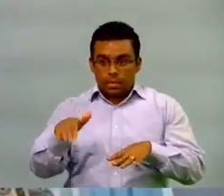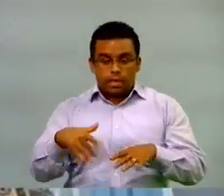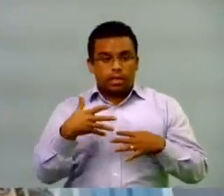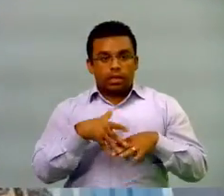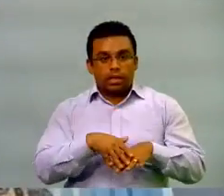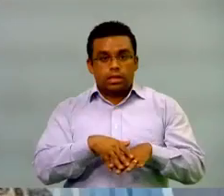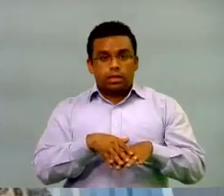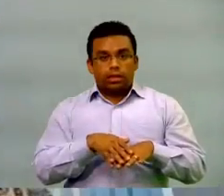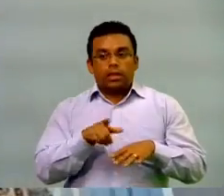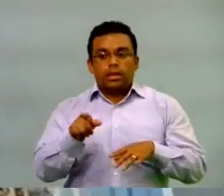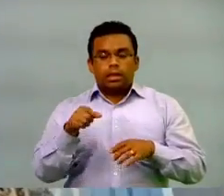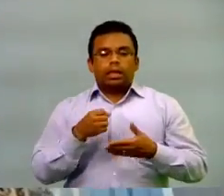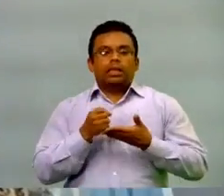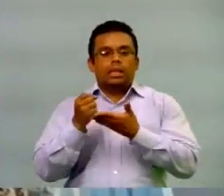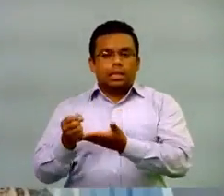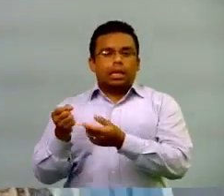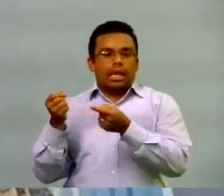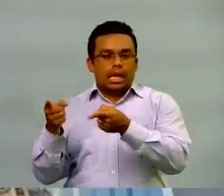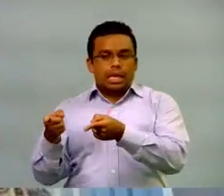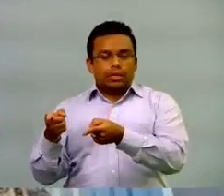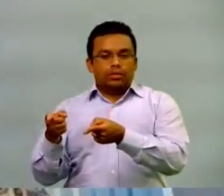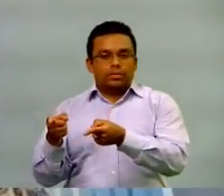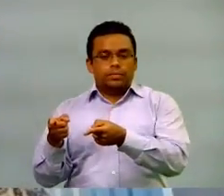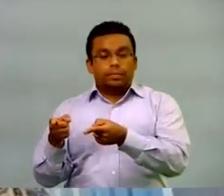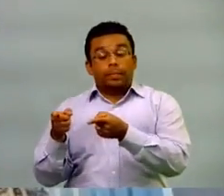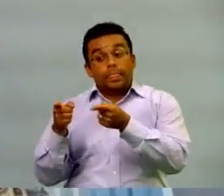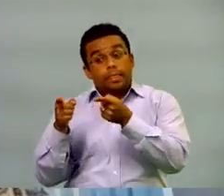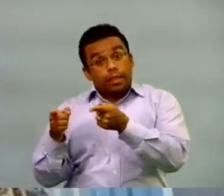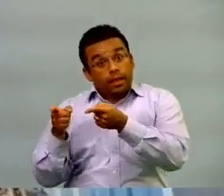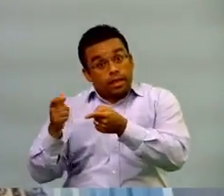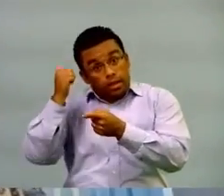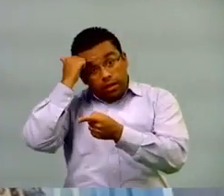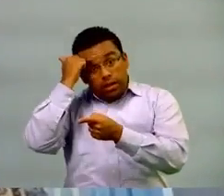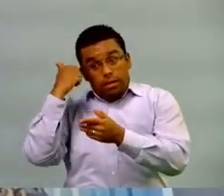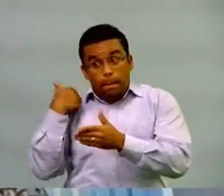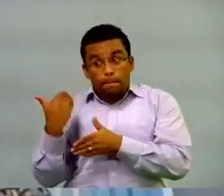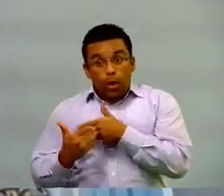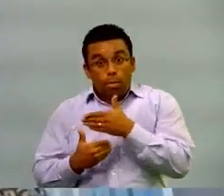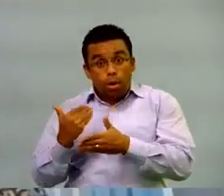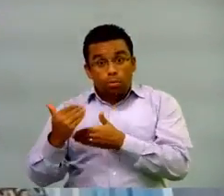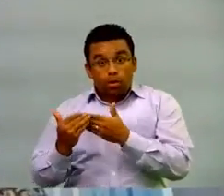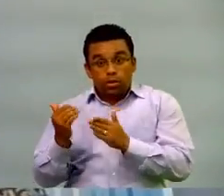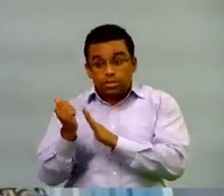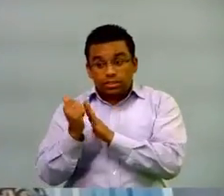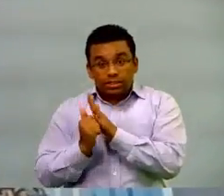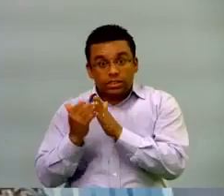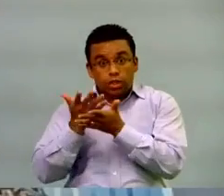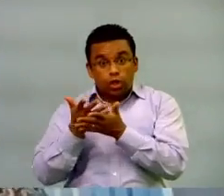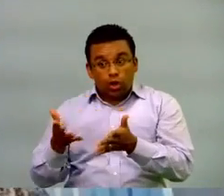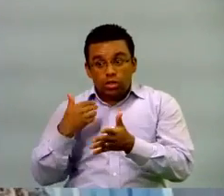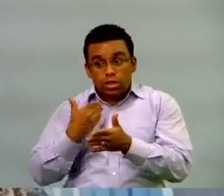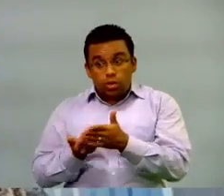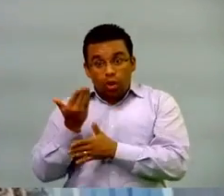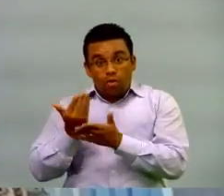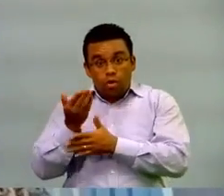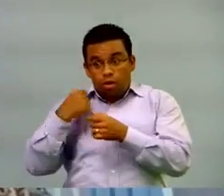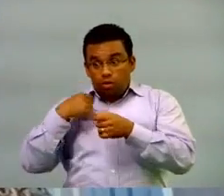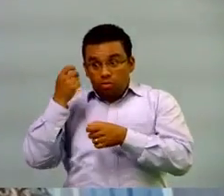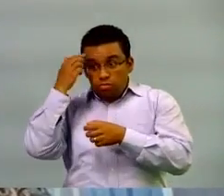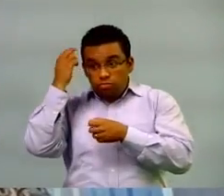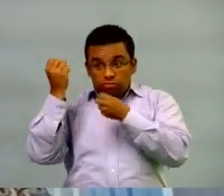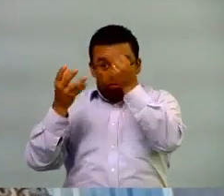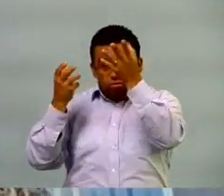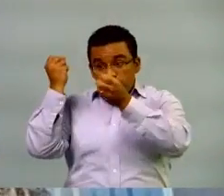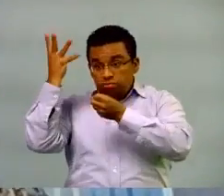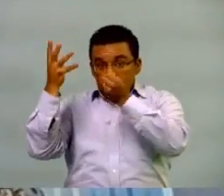del trabajo de esos propios docentes, vamos generando un ecosistema de innovación en la escuela, incorporando a